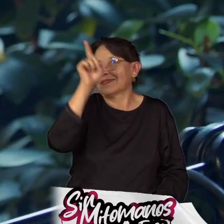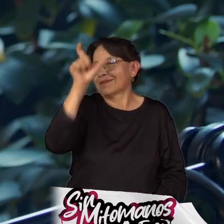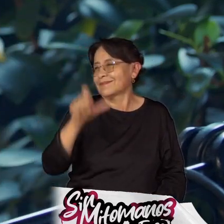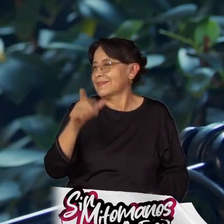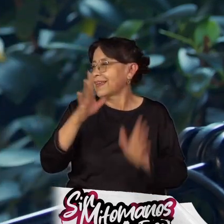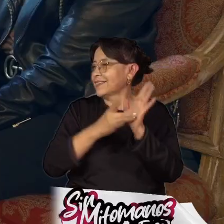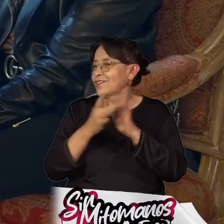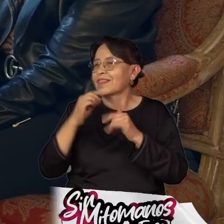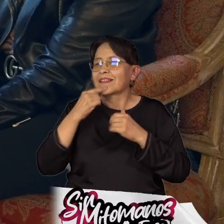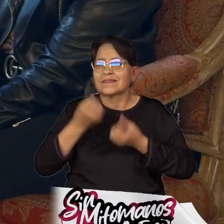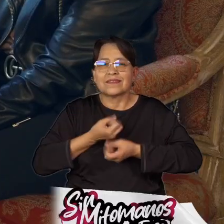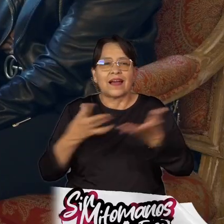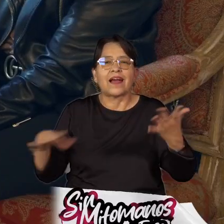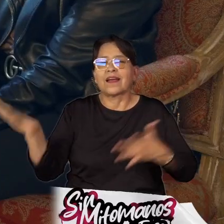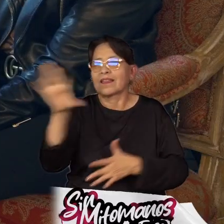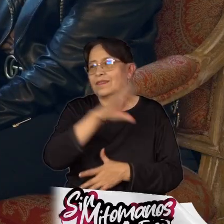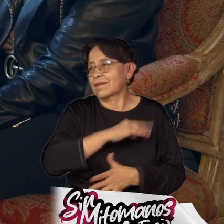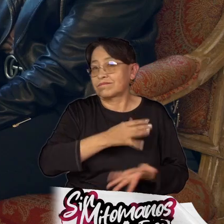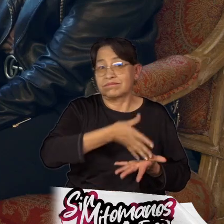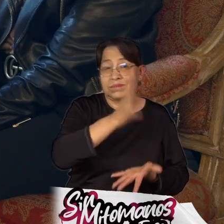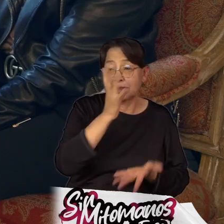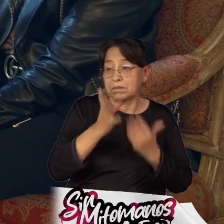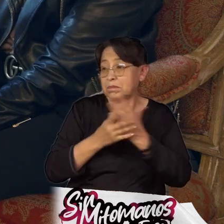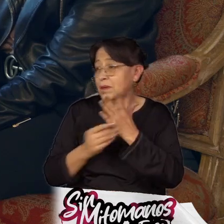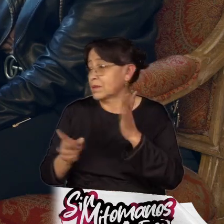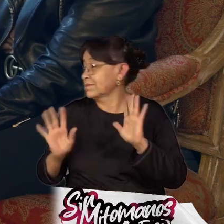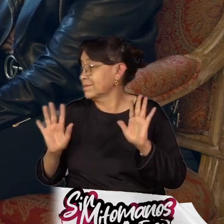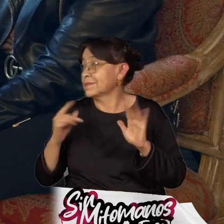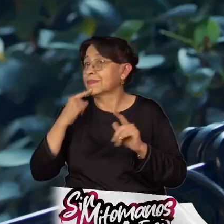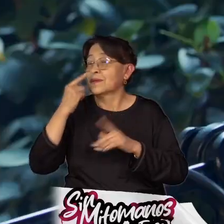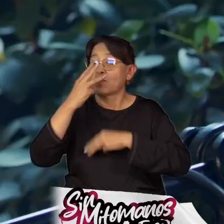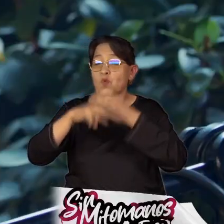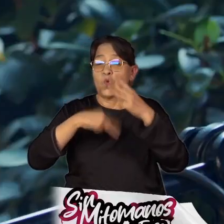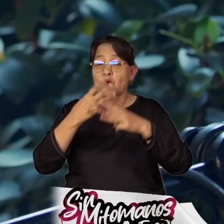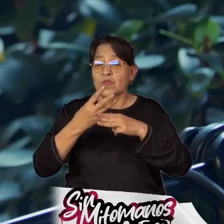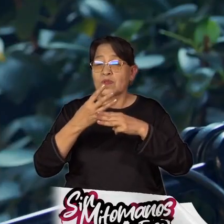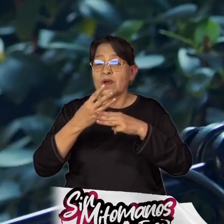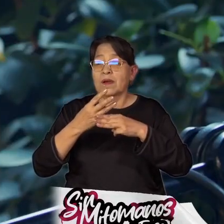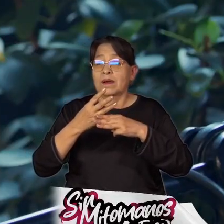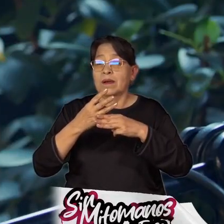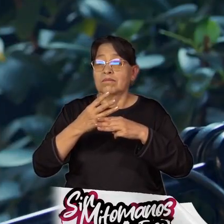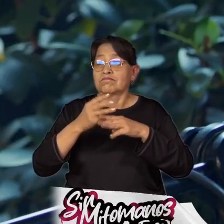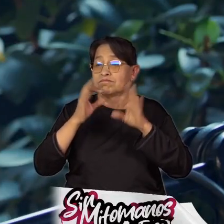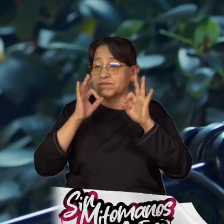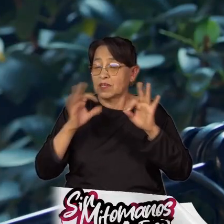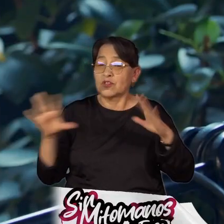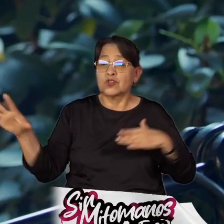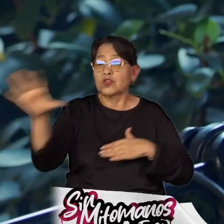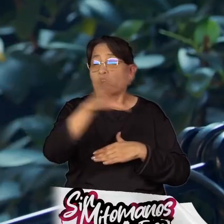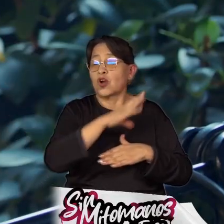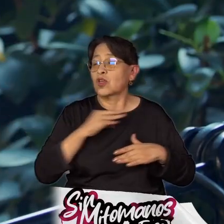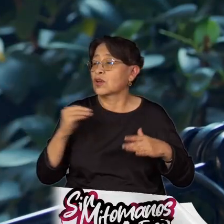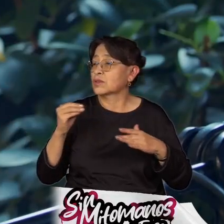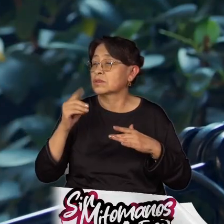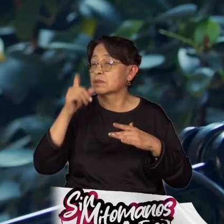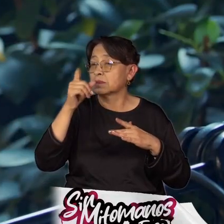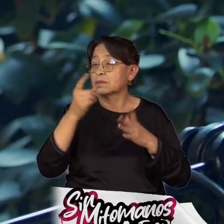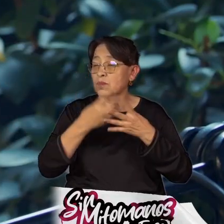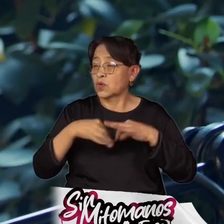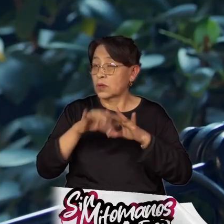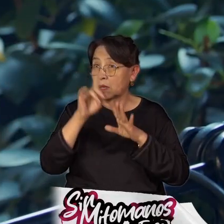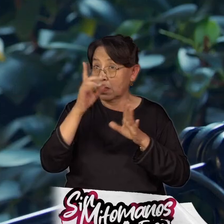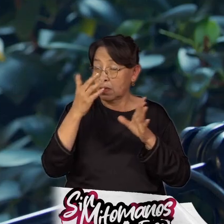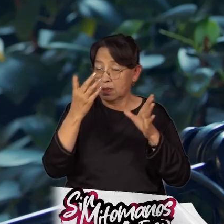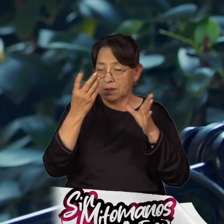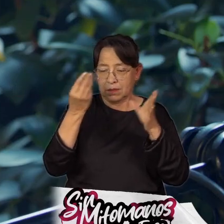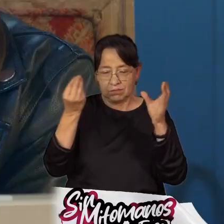encanta del Señor Jesús, que es para todos. Es como decir un mundo mejor donde todos somos importantes, sí, porque el Señor sí es